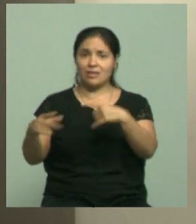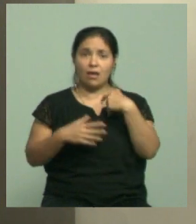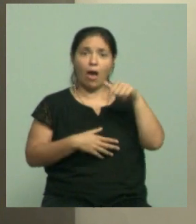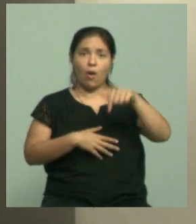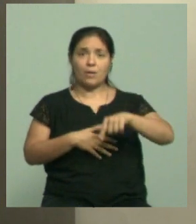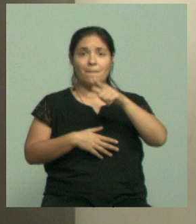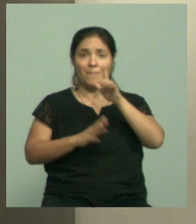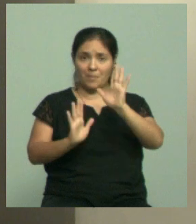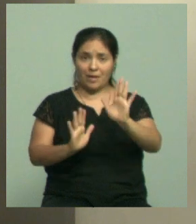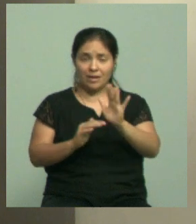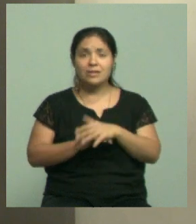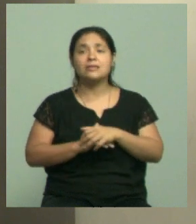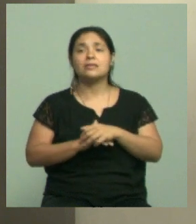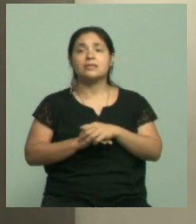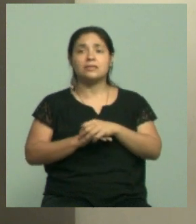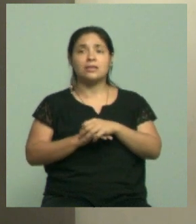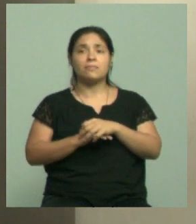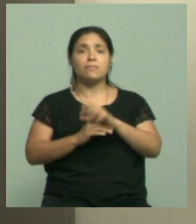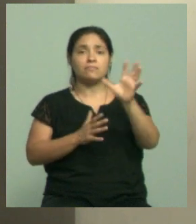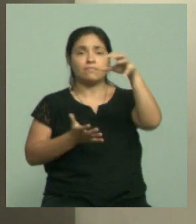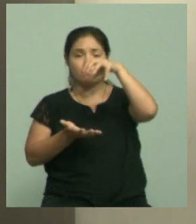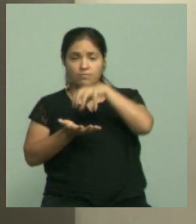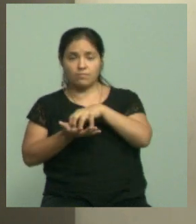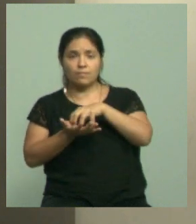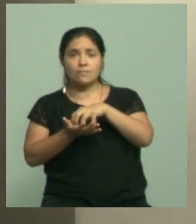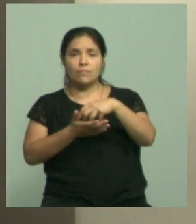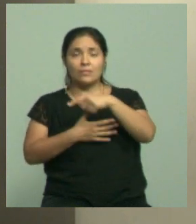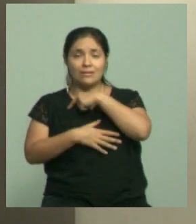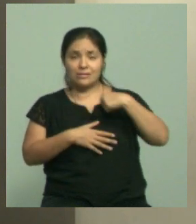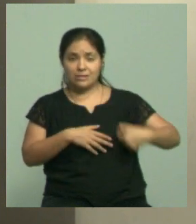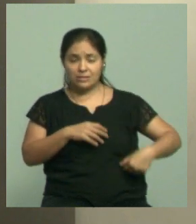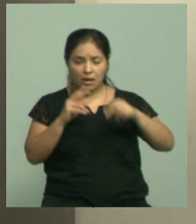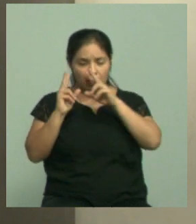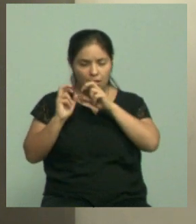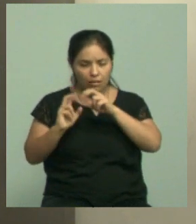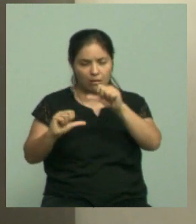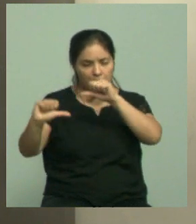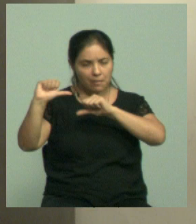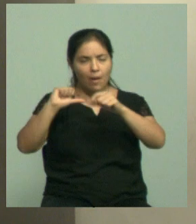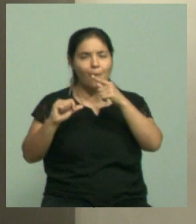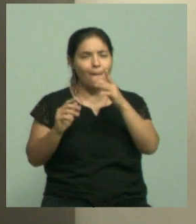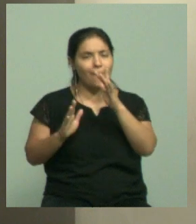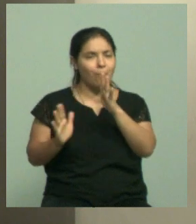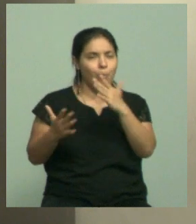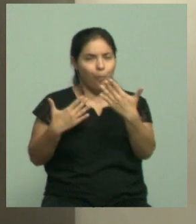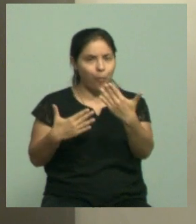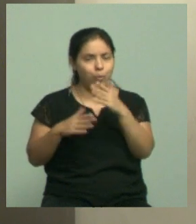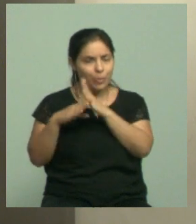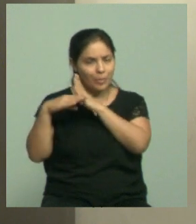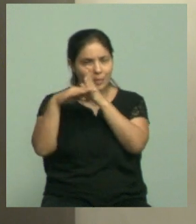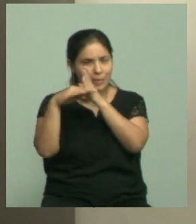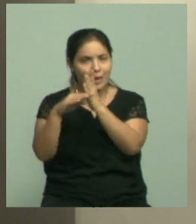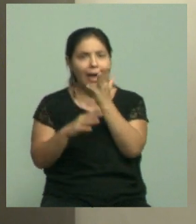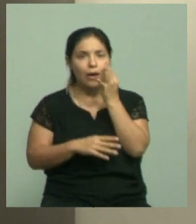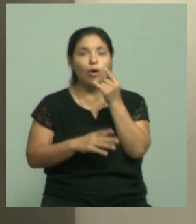esto de, la podrían estar utilizando para espionaje, esto de que hay que inspeccionarla, y también con esto de que dijo en las